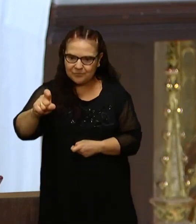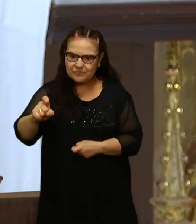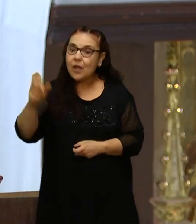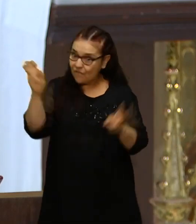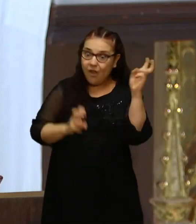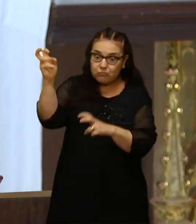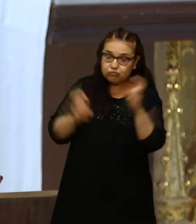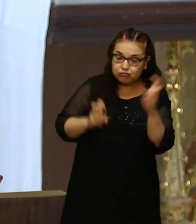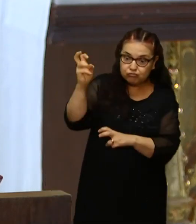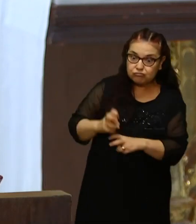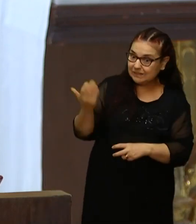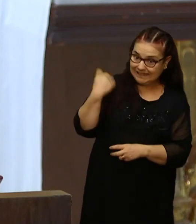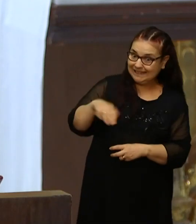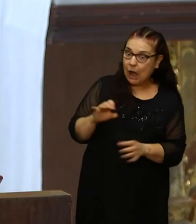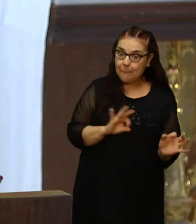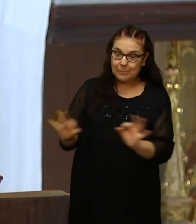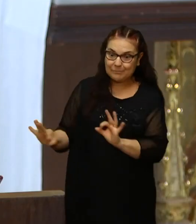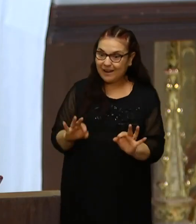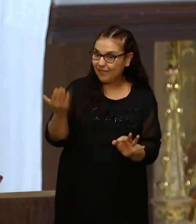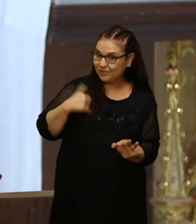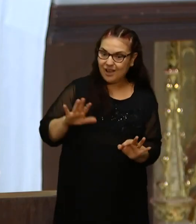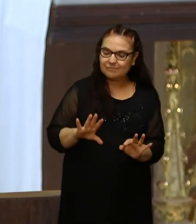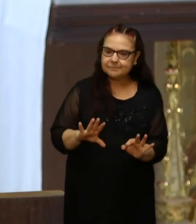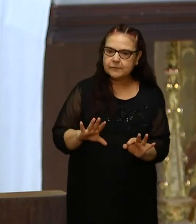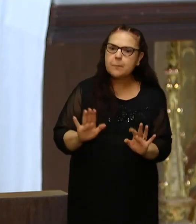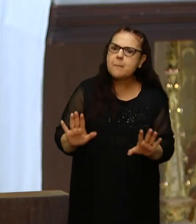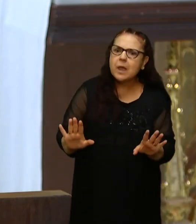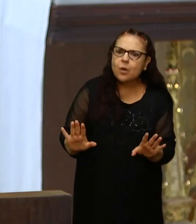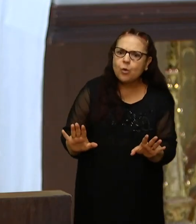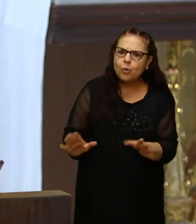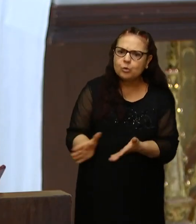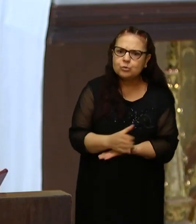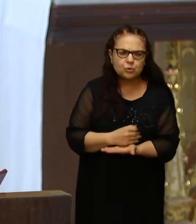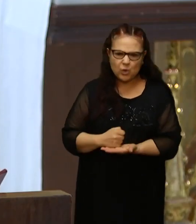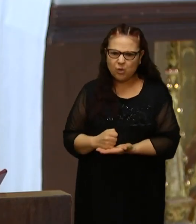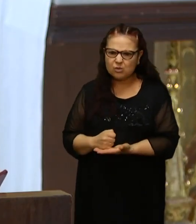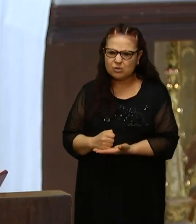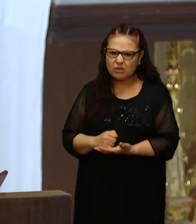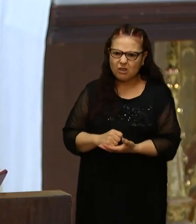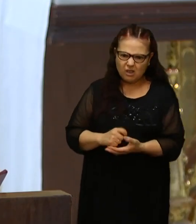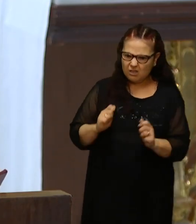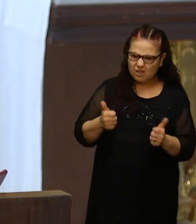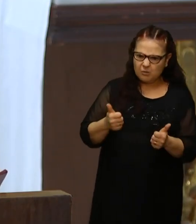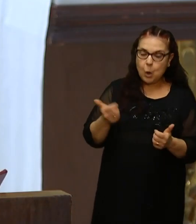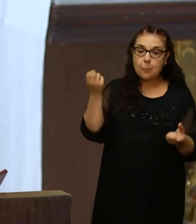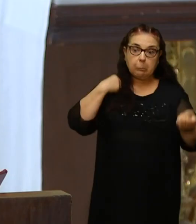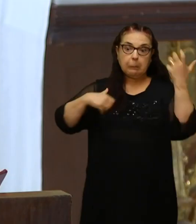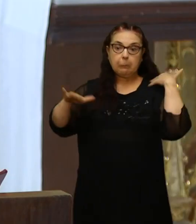«Venid, que ya está preparado». Pero todos a una empezaron a